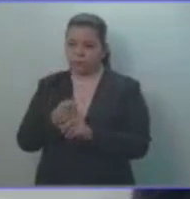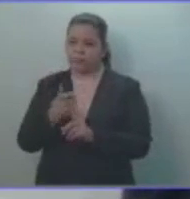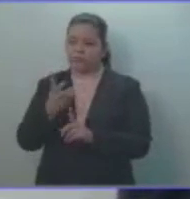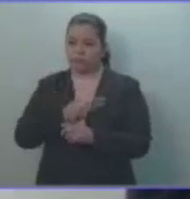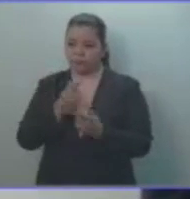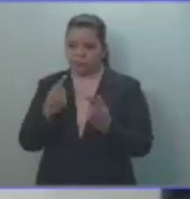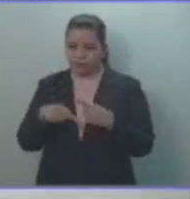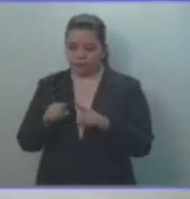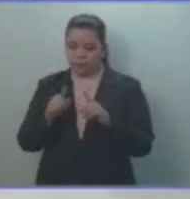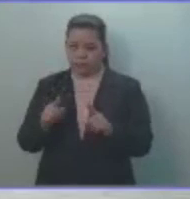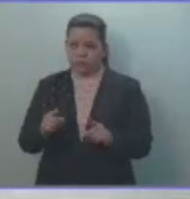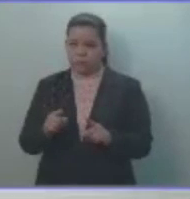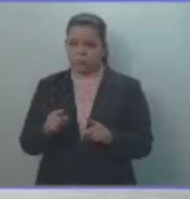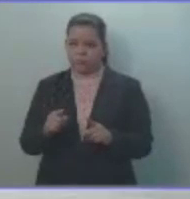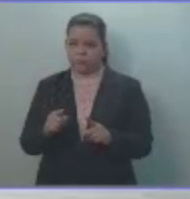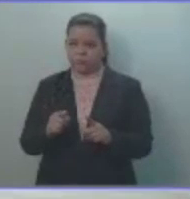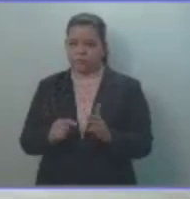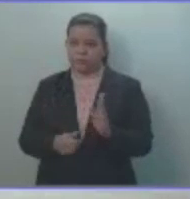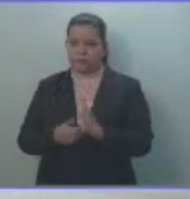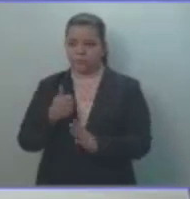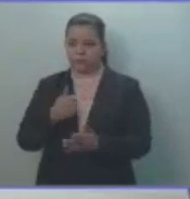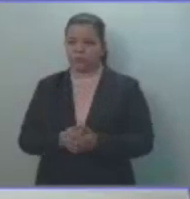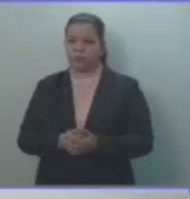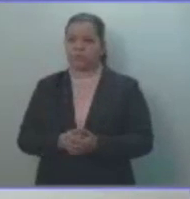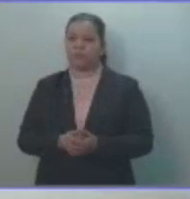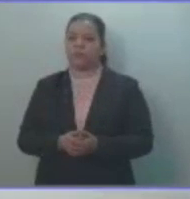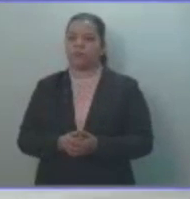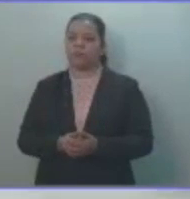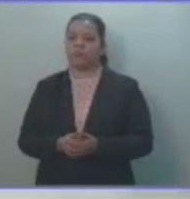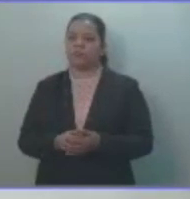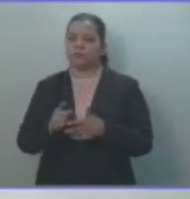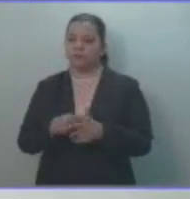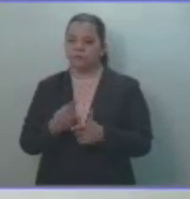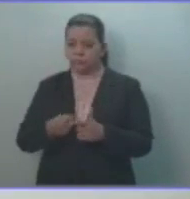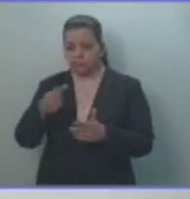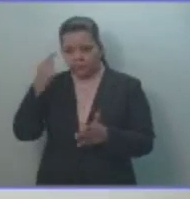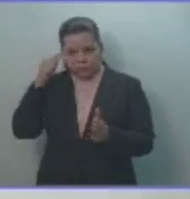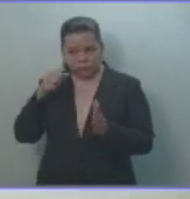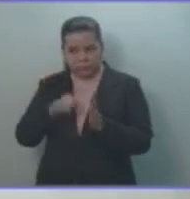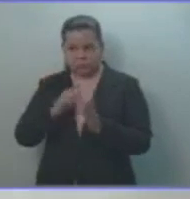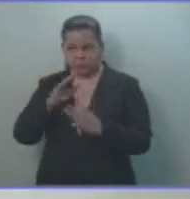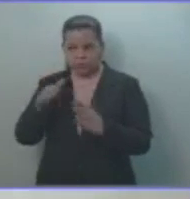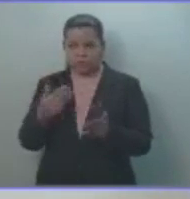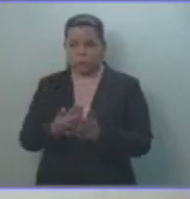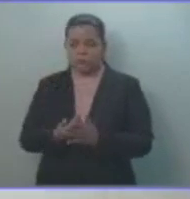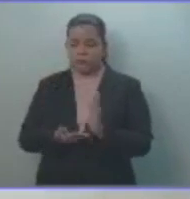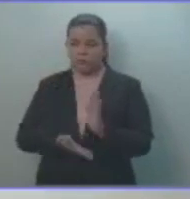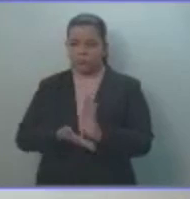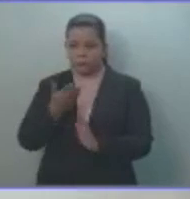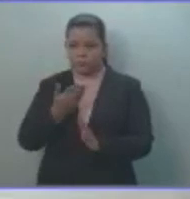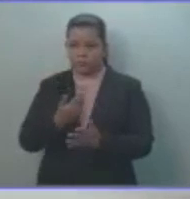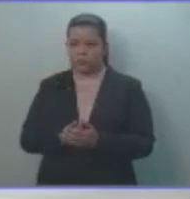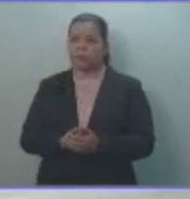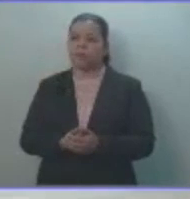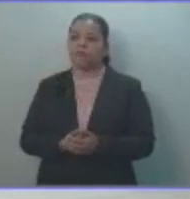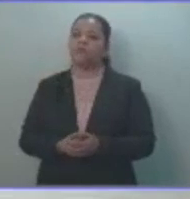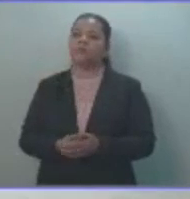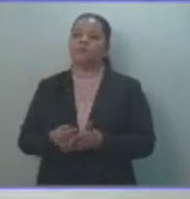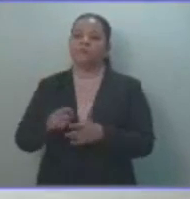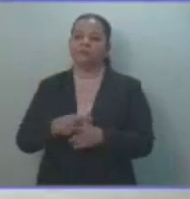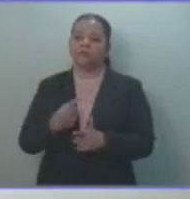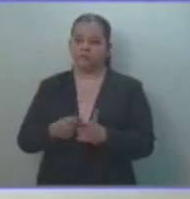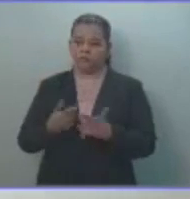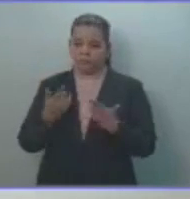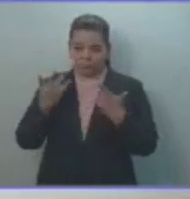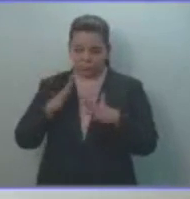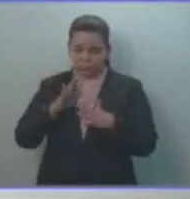nuestro mayor esfuerzo y empeño con sentido de responsabilidad y transparencia para mantener la consolidación financiera del Estado con